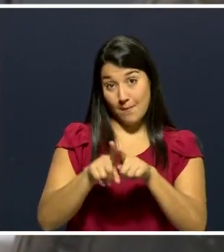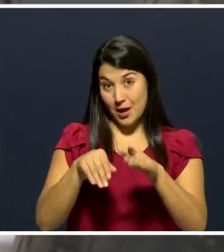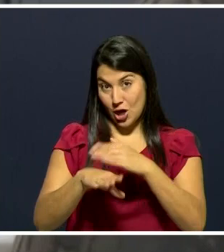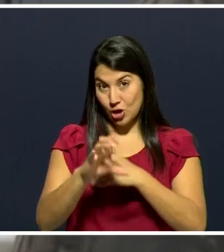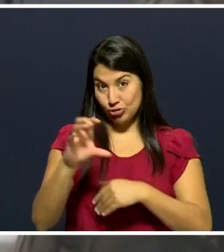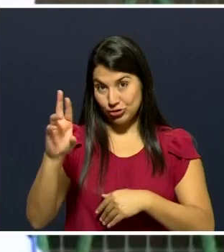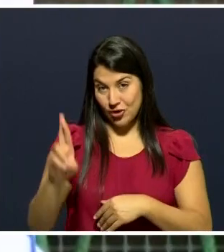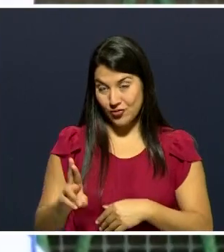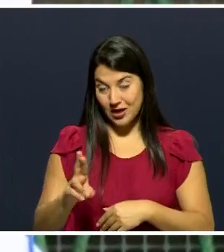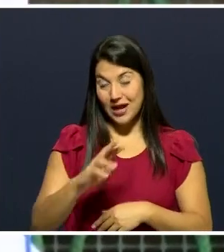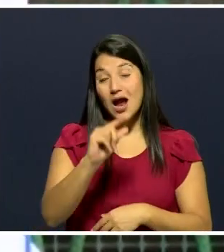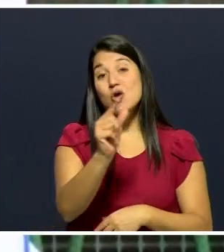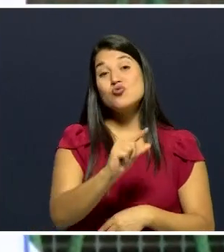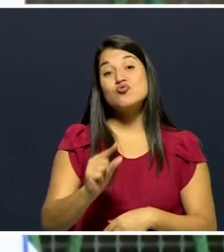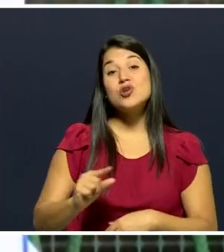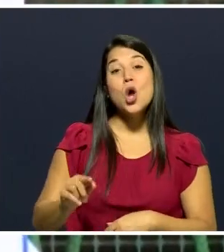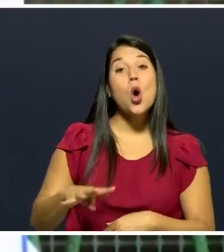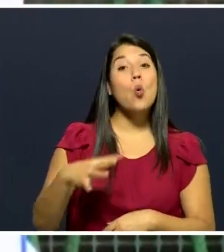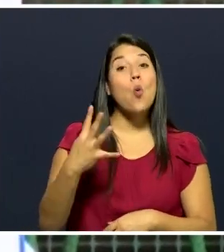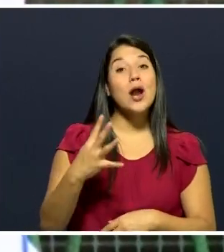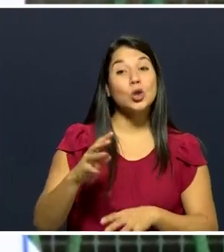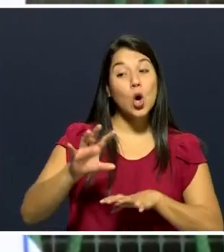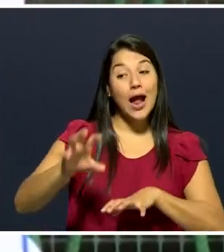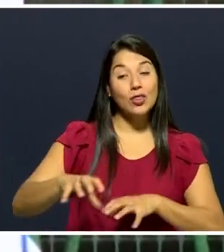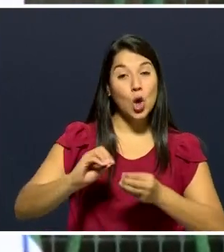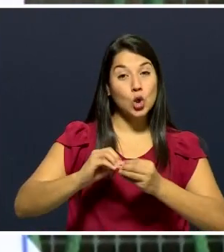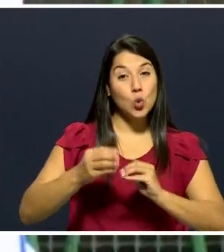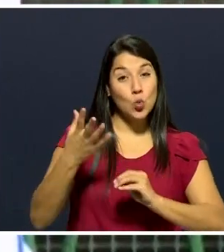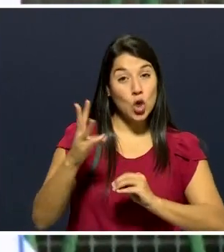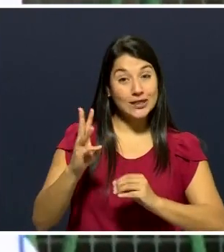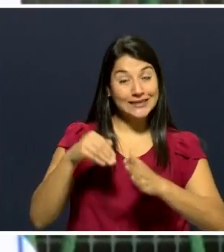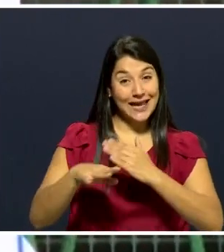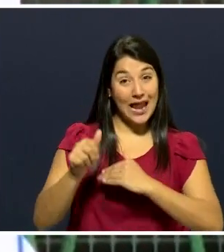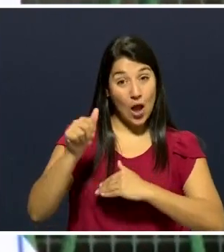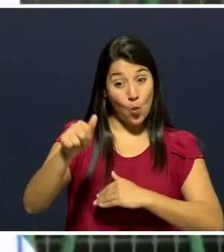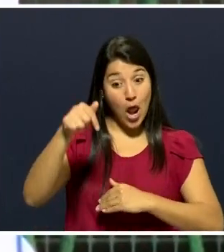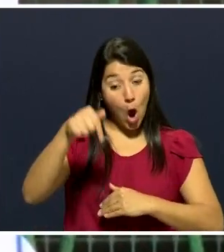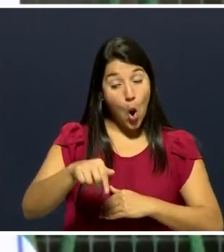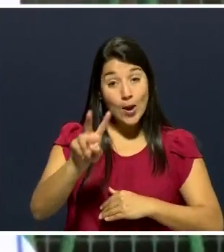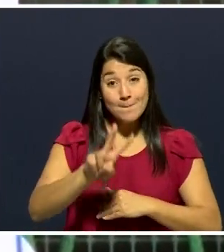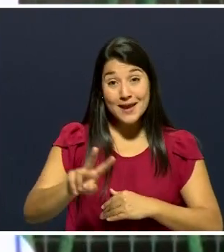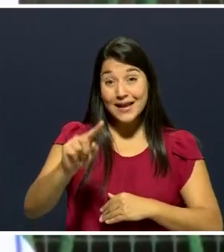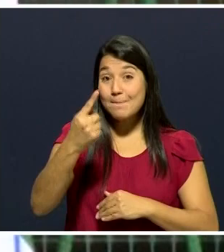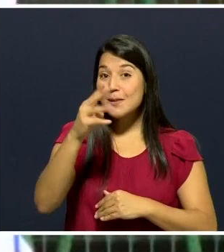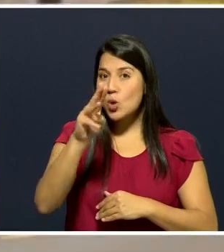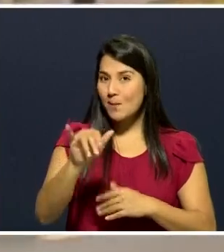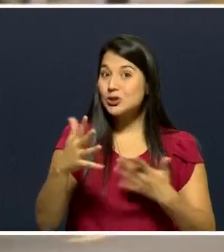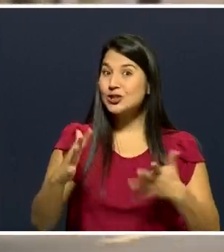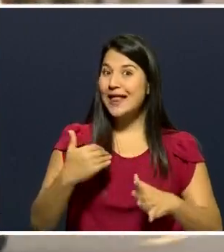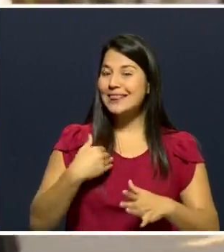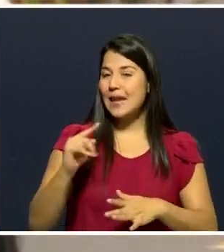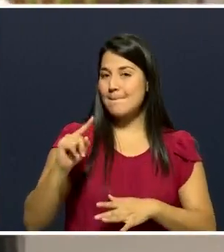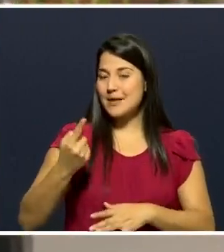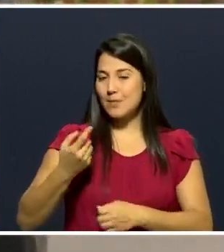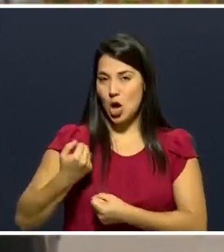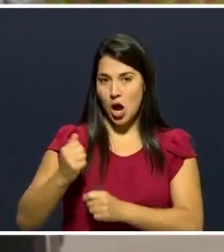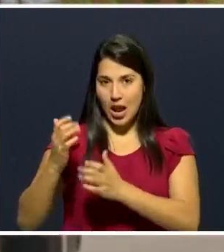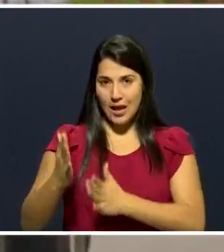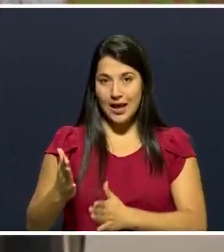Río Cuarto, cantón 16 de Alajuela, cuenta desde este viernes 1 de mayo con una alcaldía. Con la promulgación de la